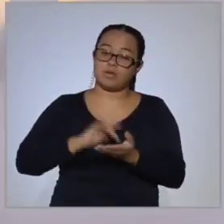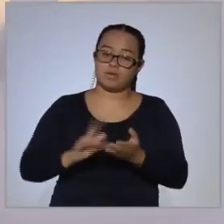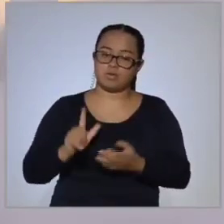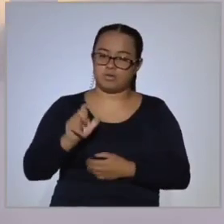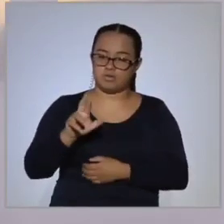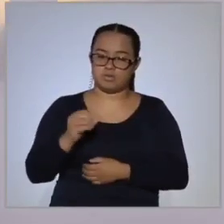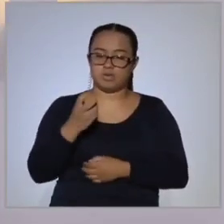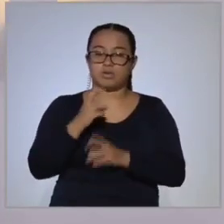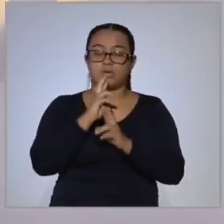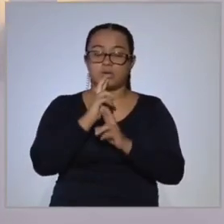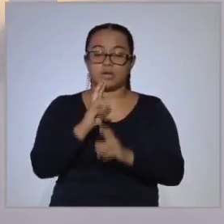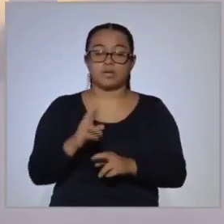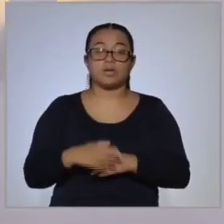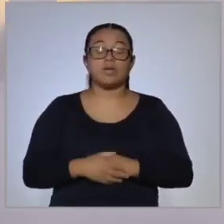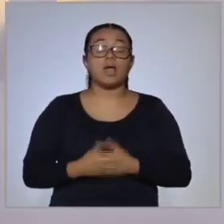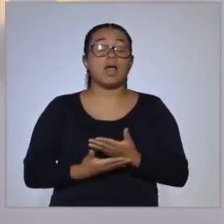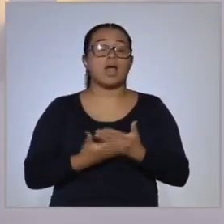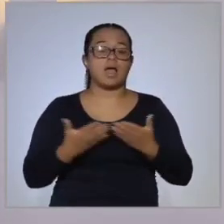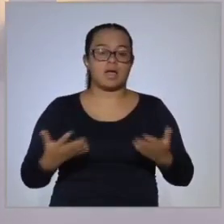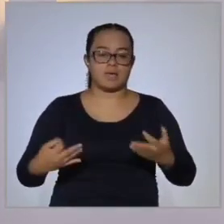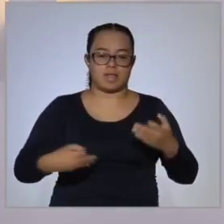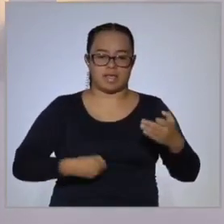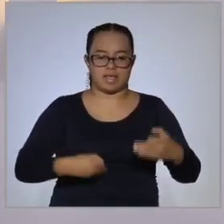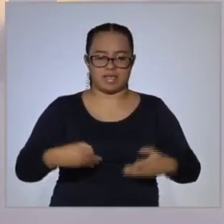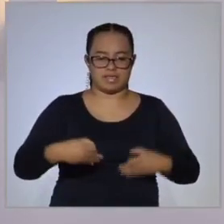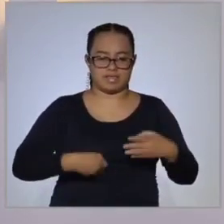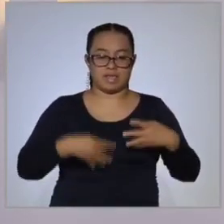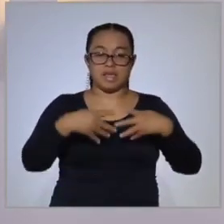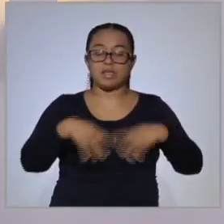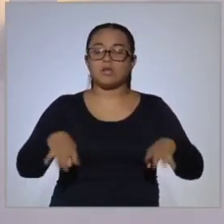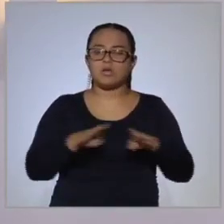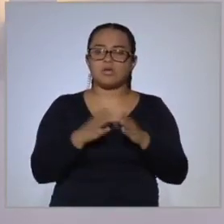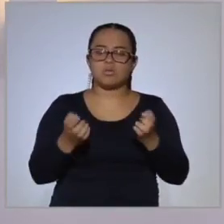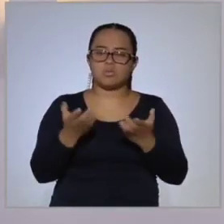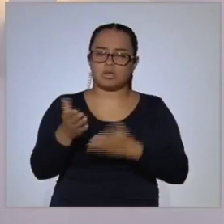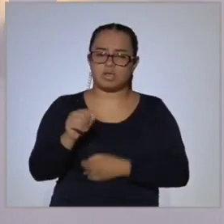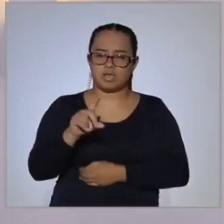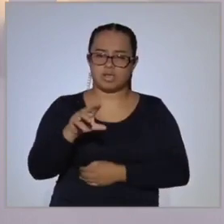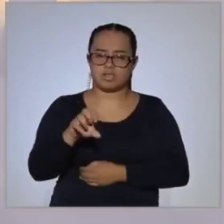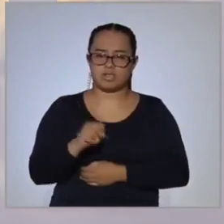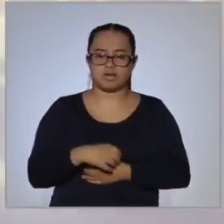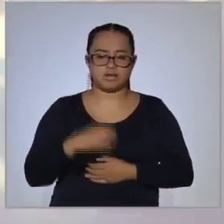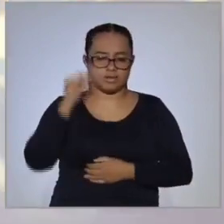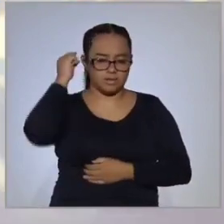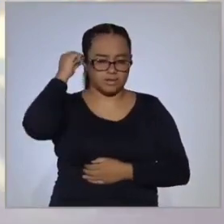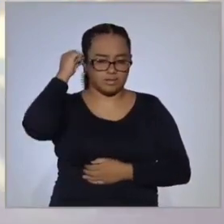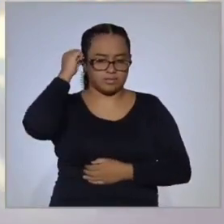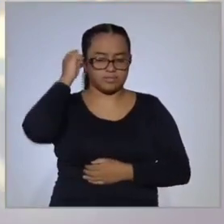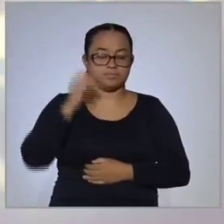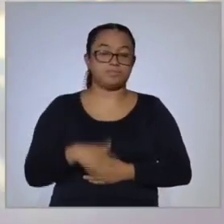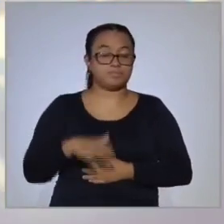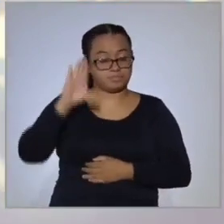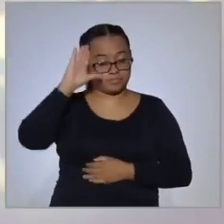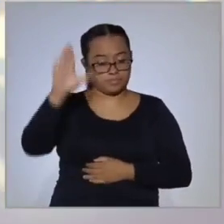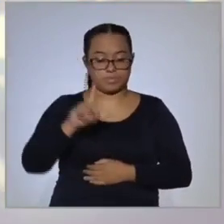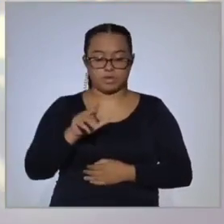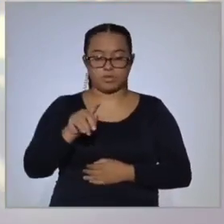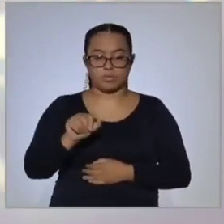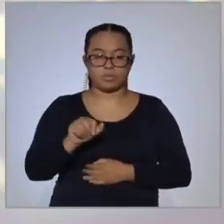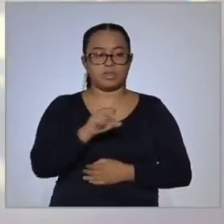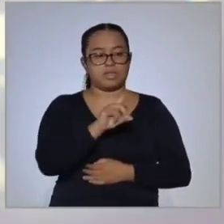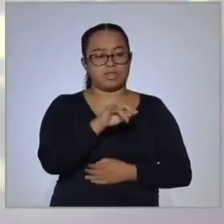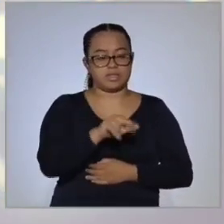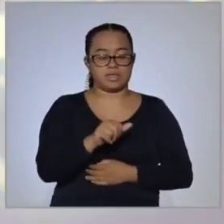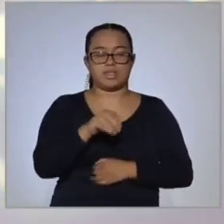Gracias por responder, Heidi. Y nos vamos, arriba el telón. ¿Cómo estás, Andrés? Bienvenido. Hola, ¿qué tal? Lupita, Diana Laura,